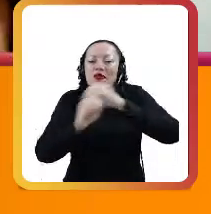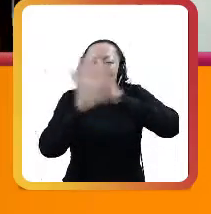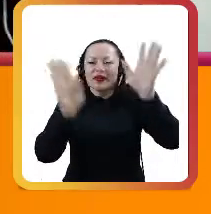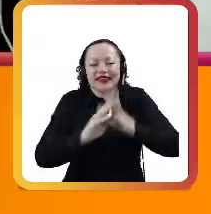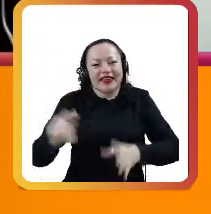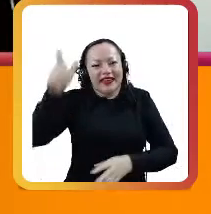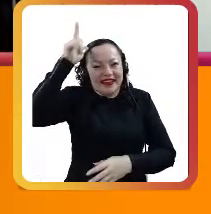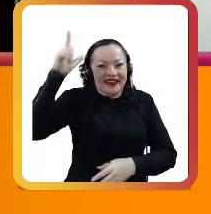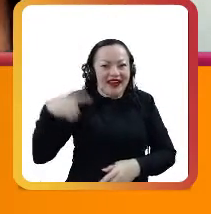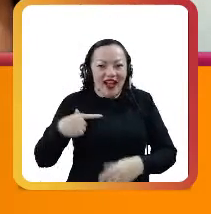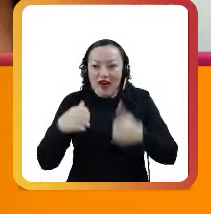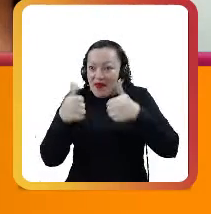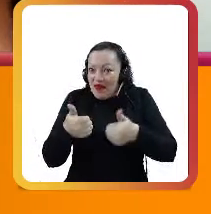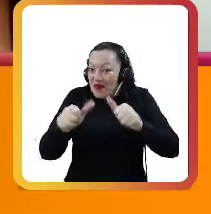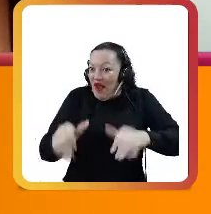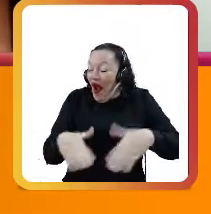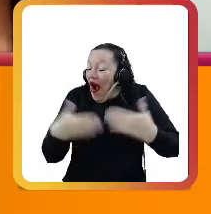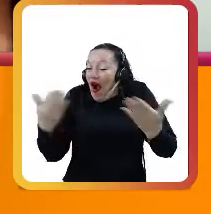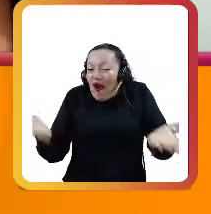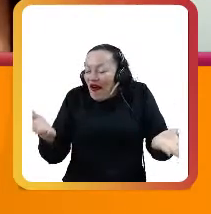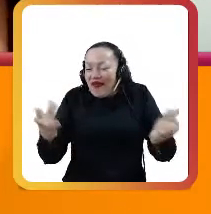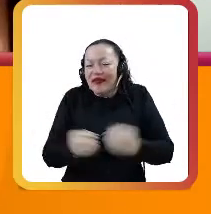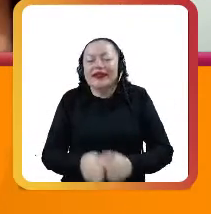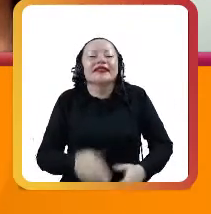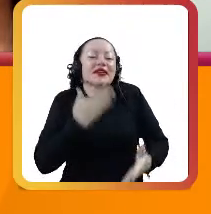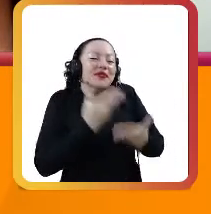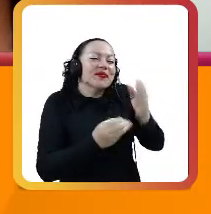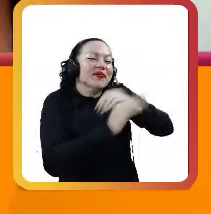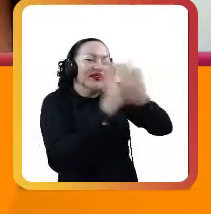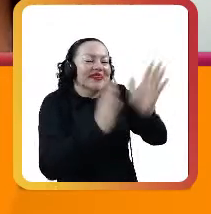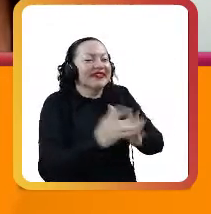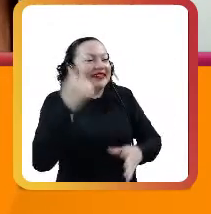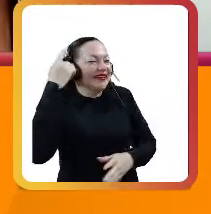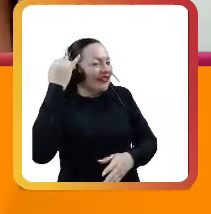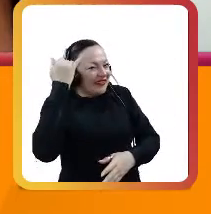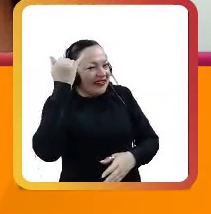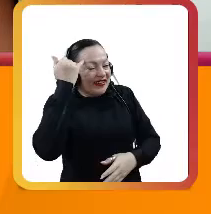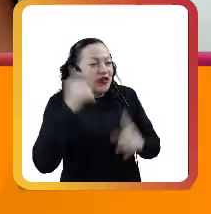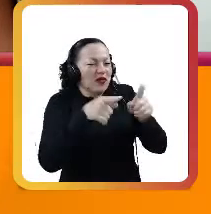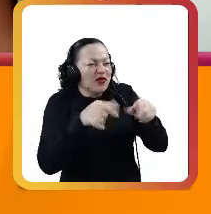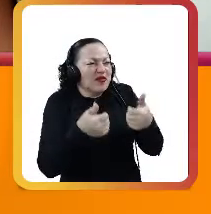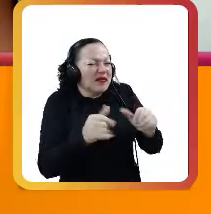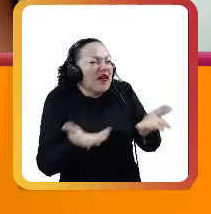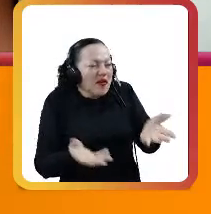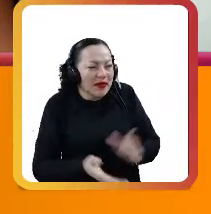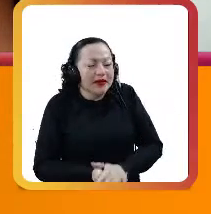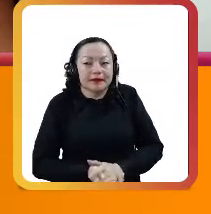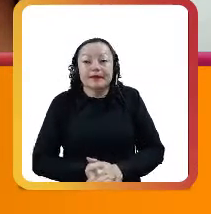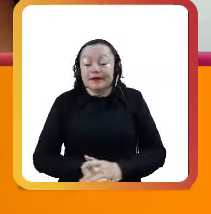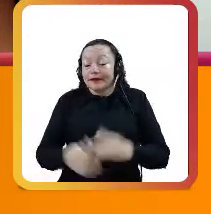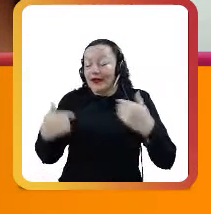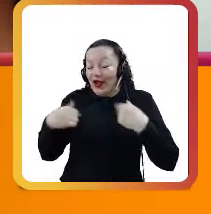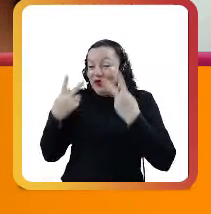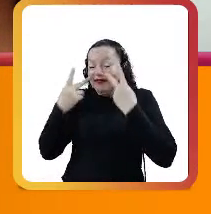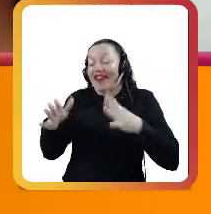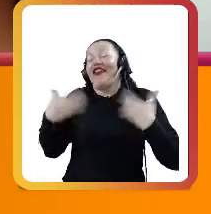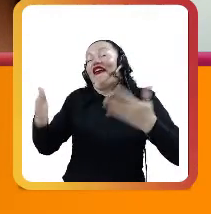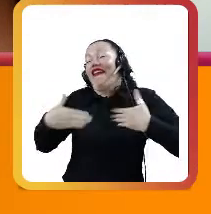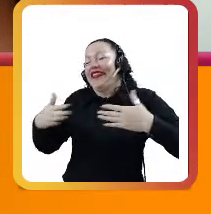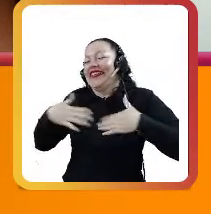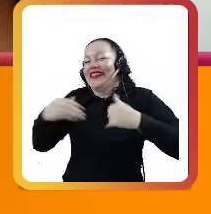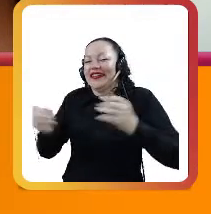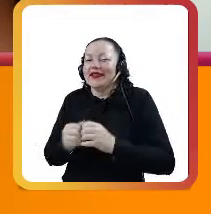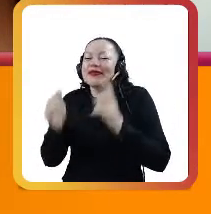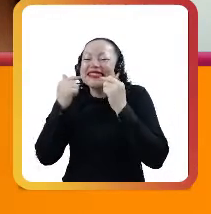días. Hey, buenos días, John. ¿Cómo estás tú? Hombre, me alegra muchísimo ver